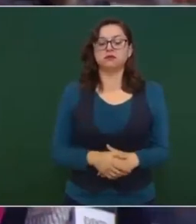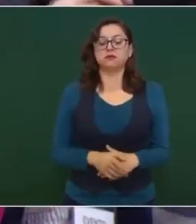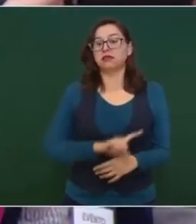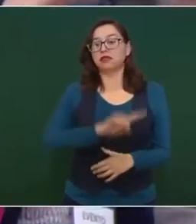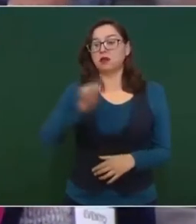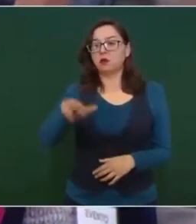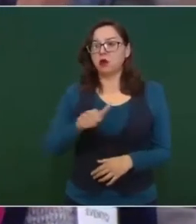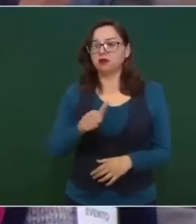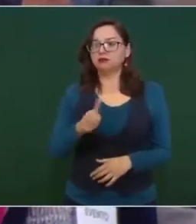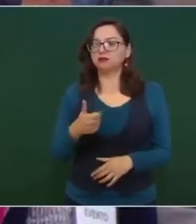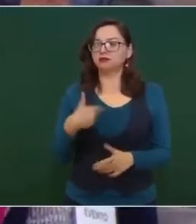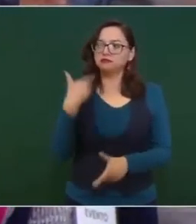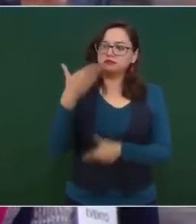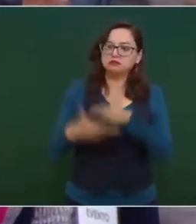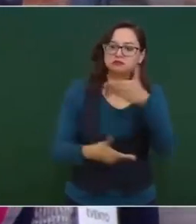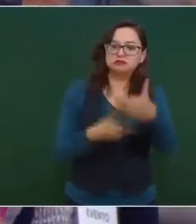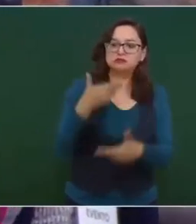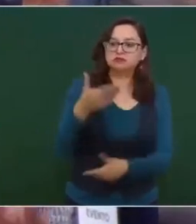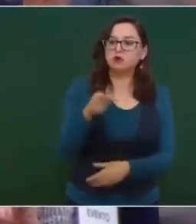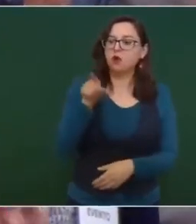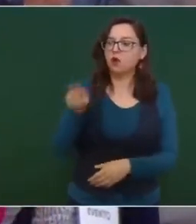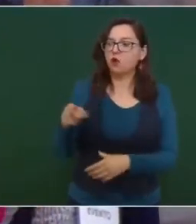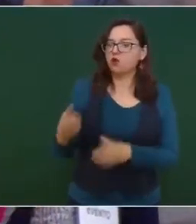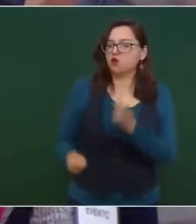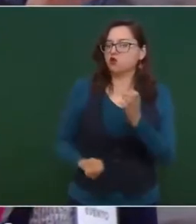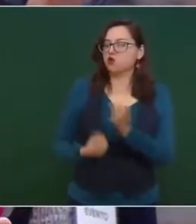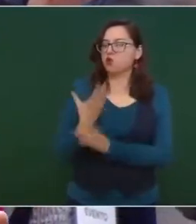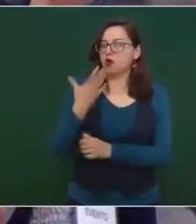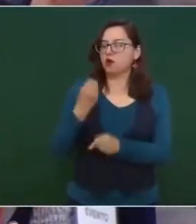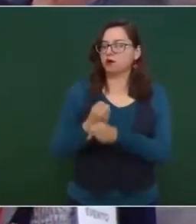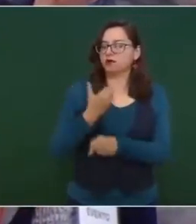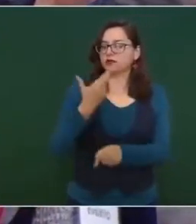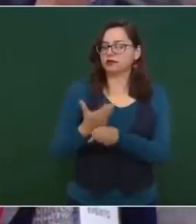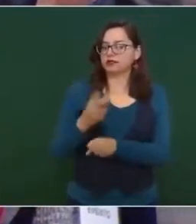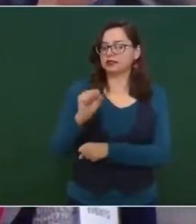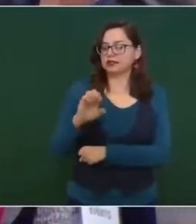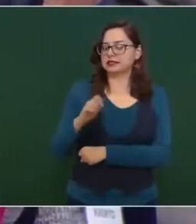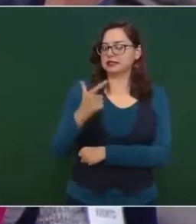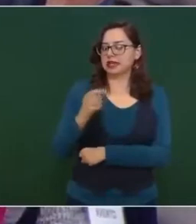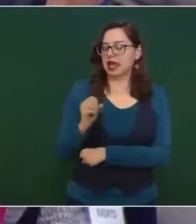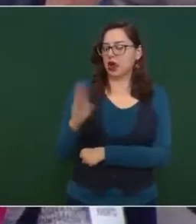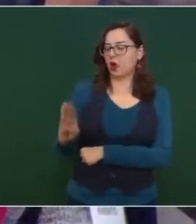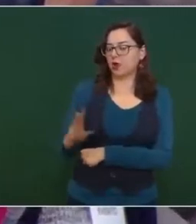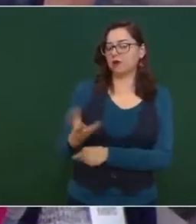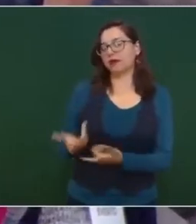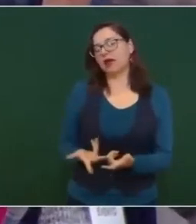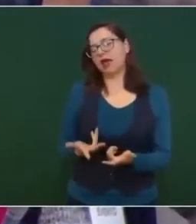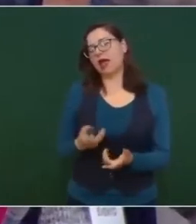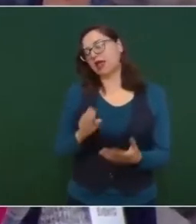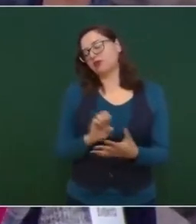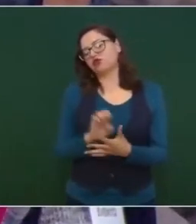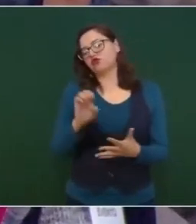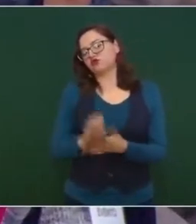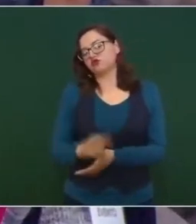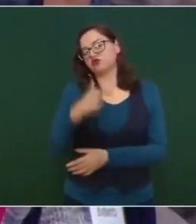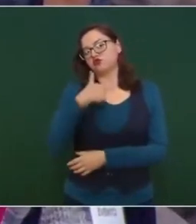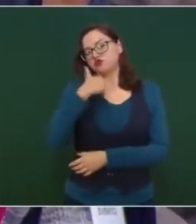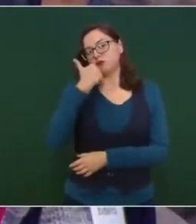de Gobernación, Adán. Desde luego que en el primer punto de que si es su consentida o no